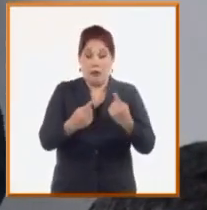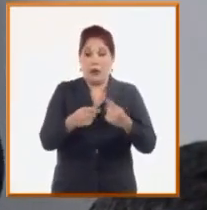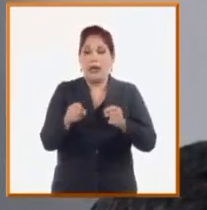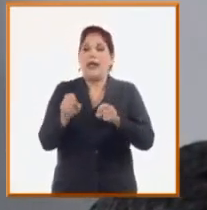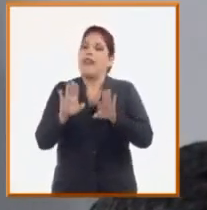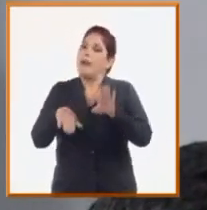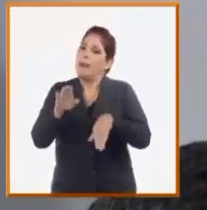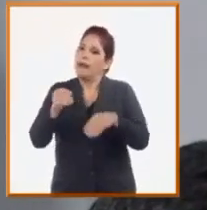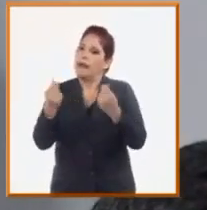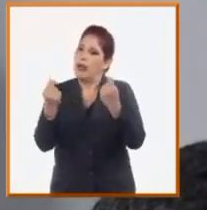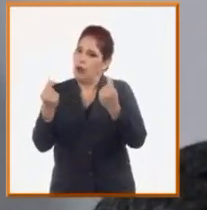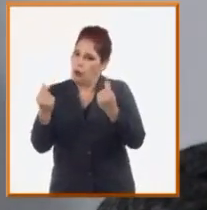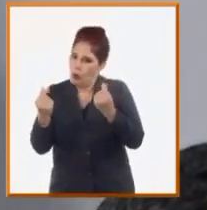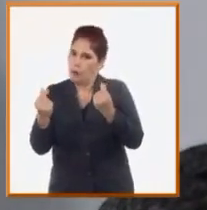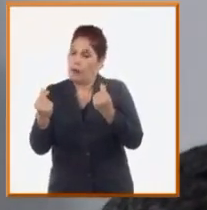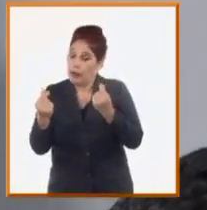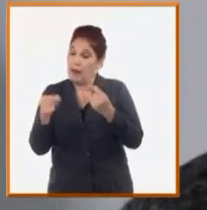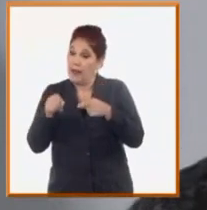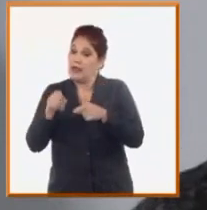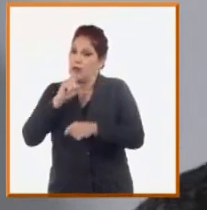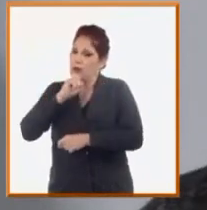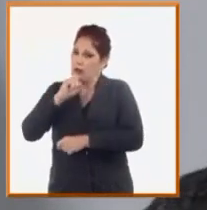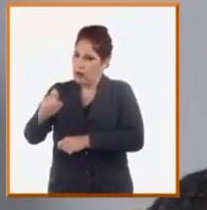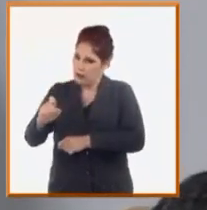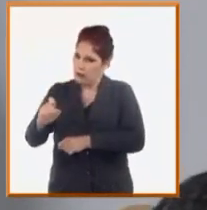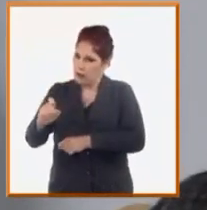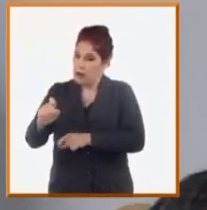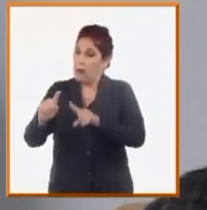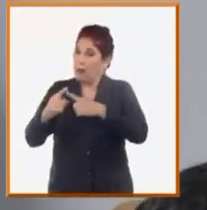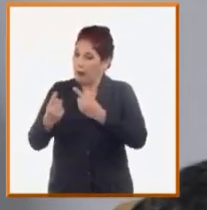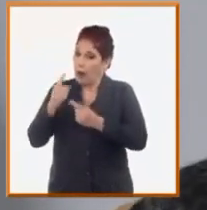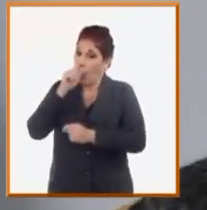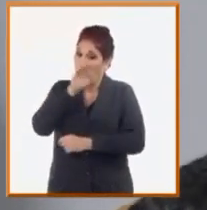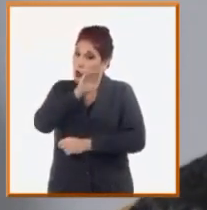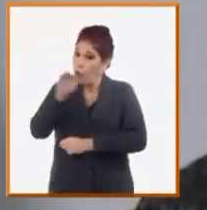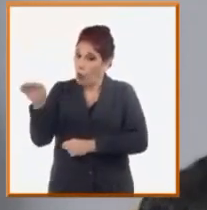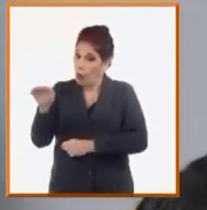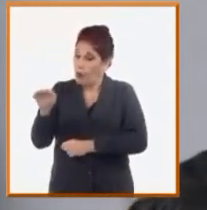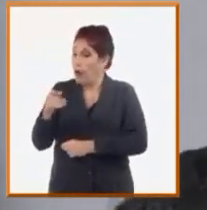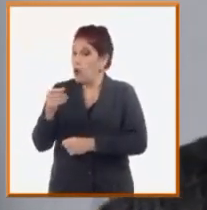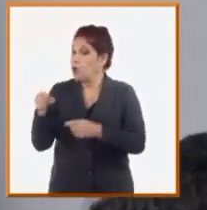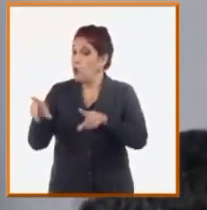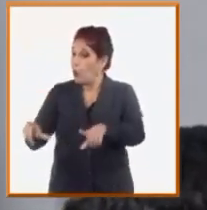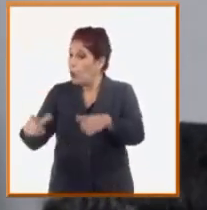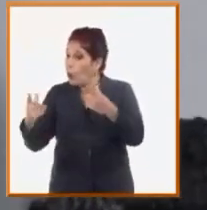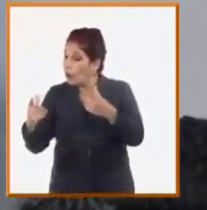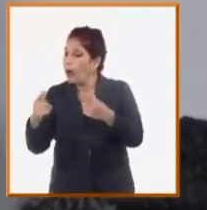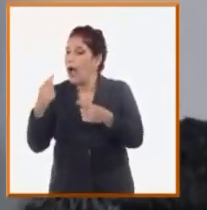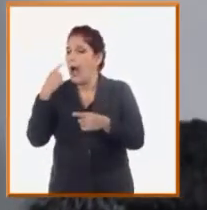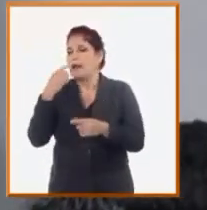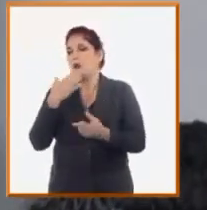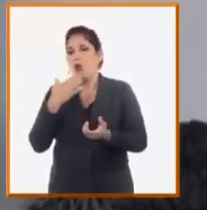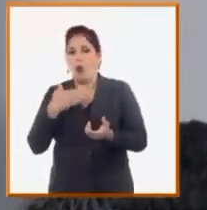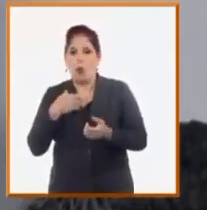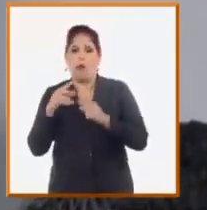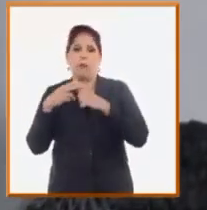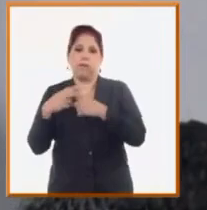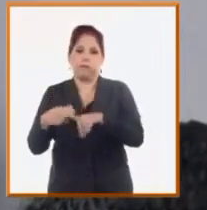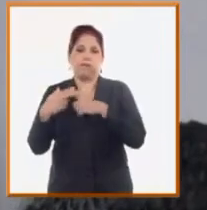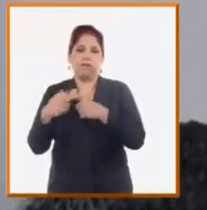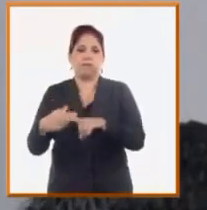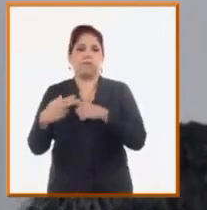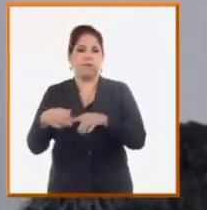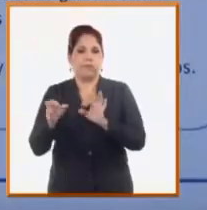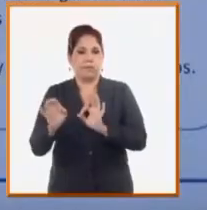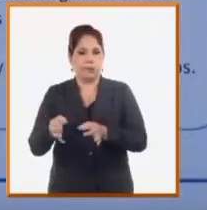la economía, que son de más difícil solución, pero que también estamos trabajando en otros diseños de la economía que tengan entonces un impacto